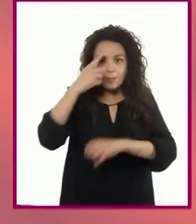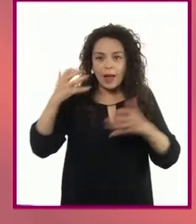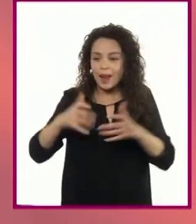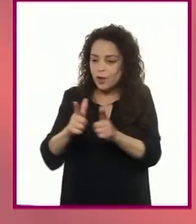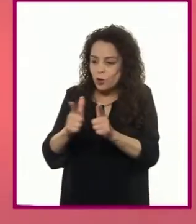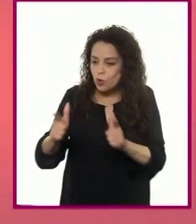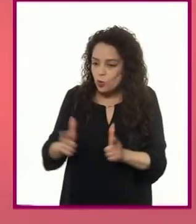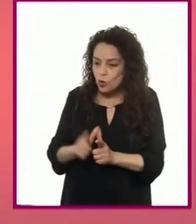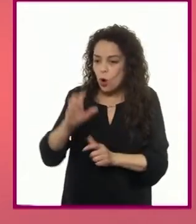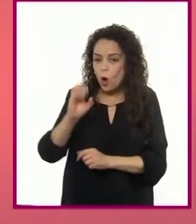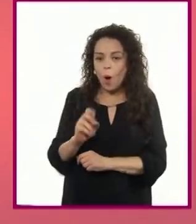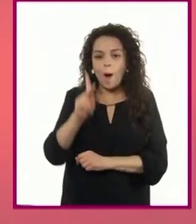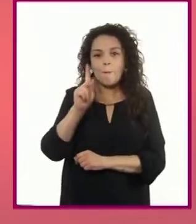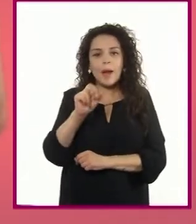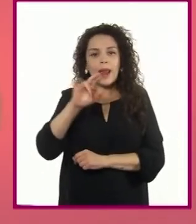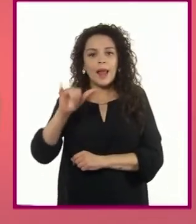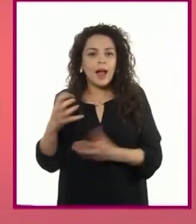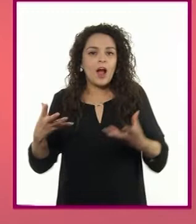o en pareja.